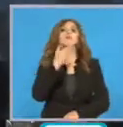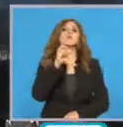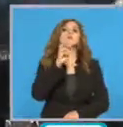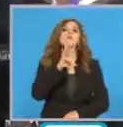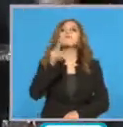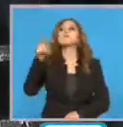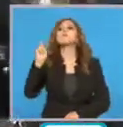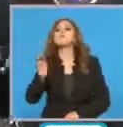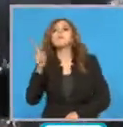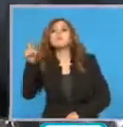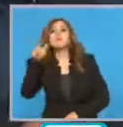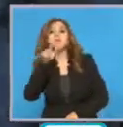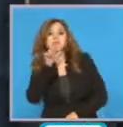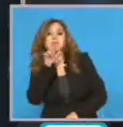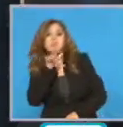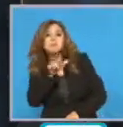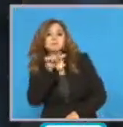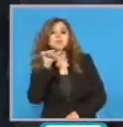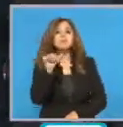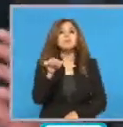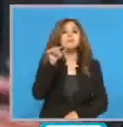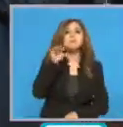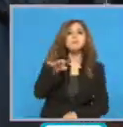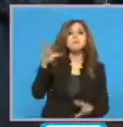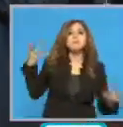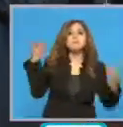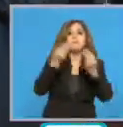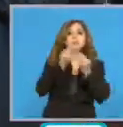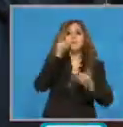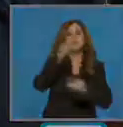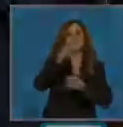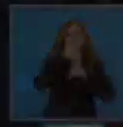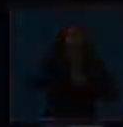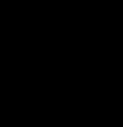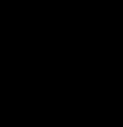chavos de 19, 18, 17 años están en los conciertos y están cantando los temas. Y ahorita que están de vacaciones.